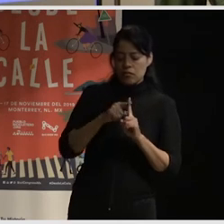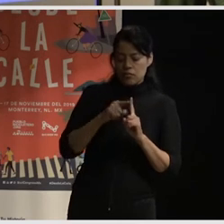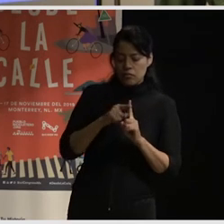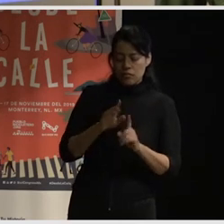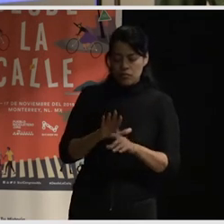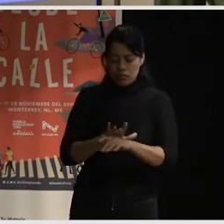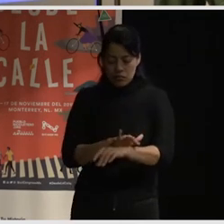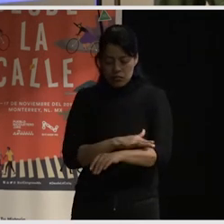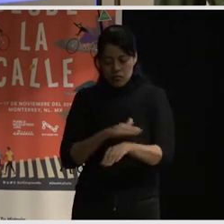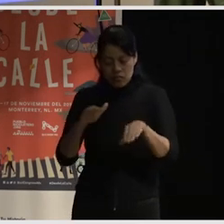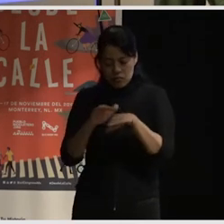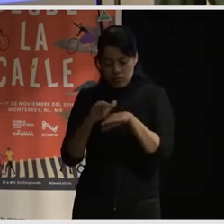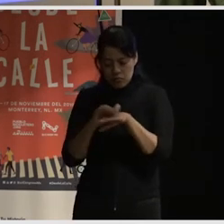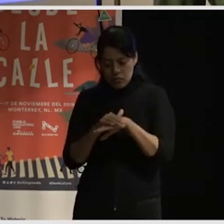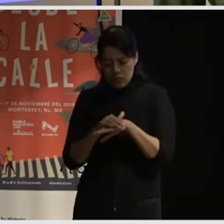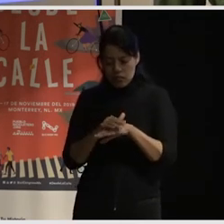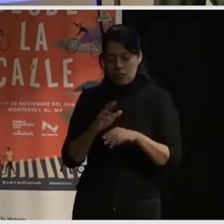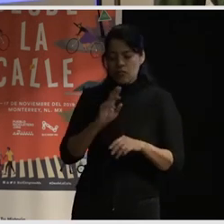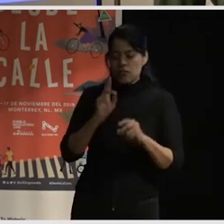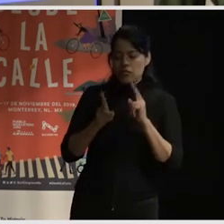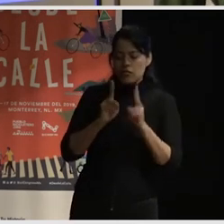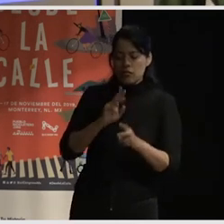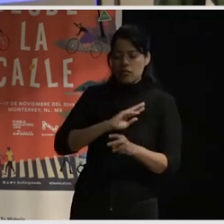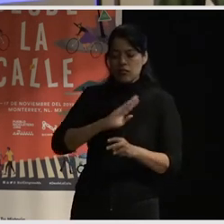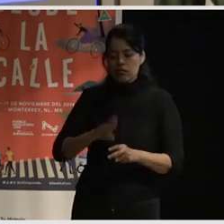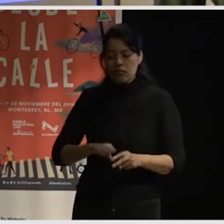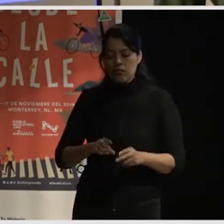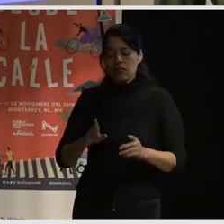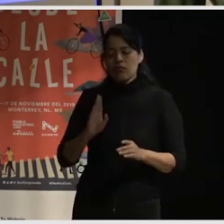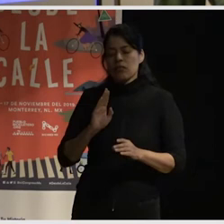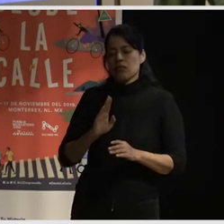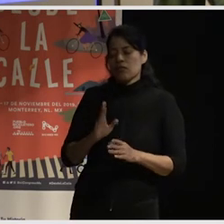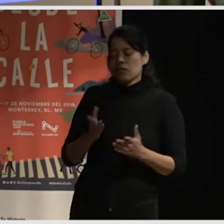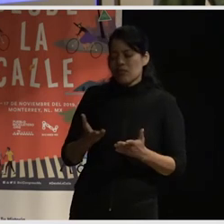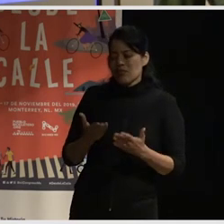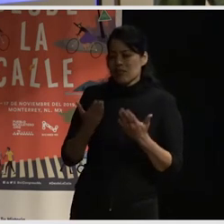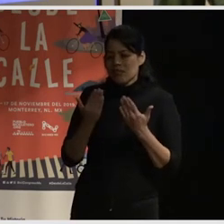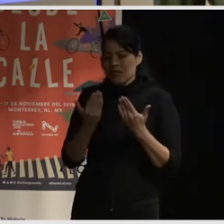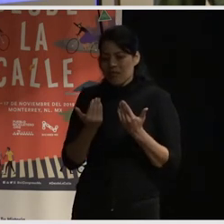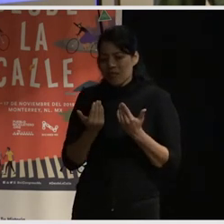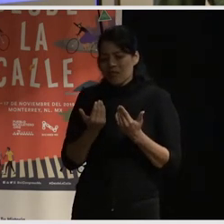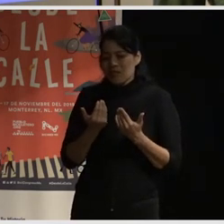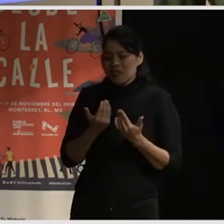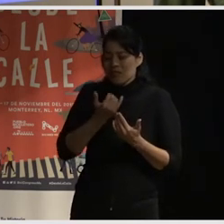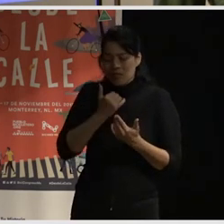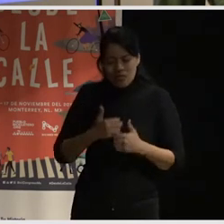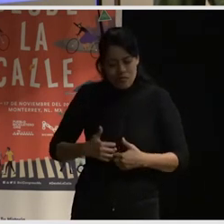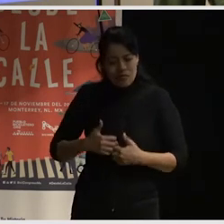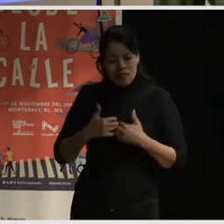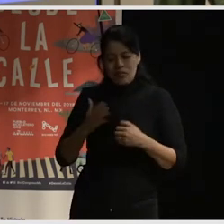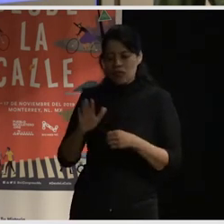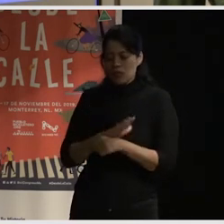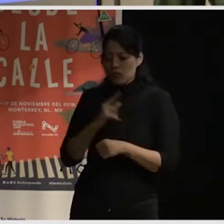cierta manera también hablar de muertes es hablar de indignación porque si hablamos de que alguien está